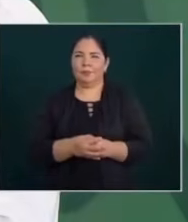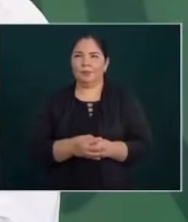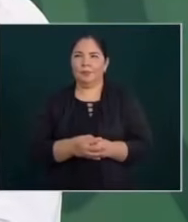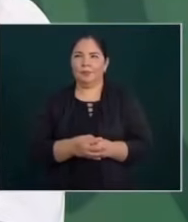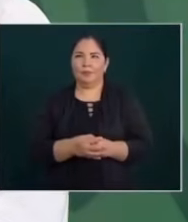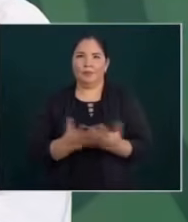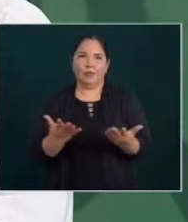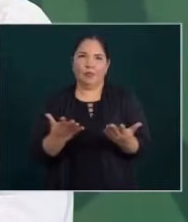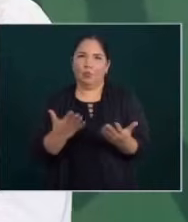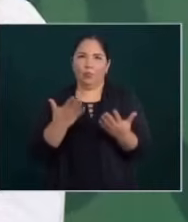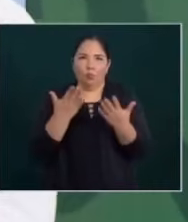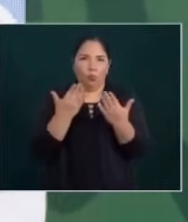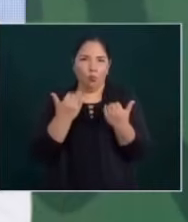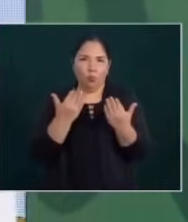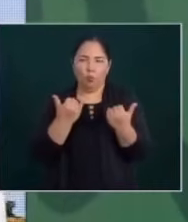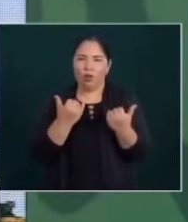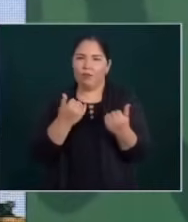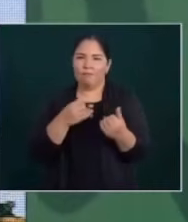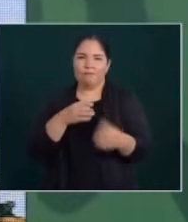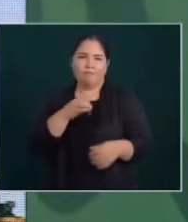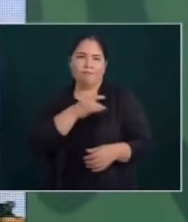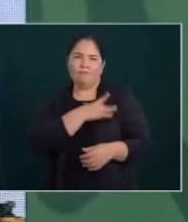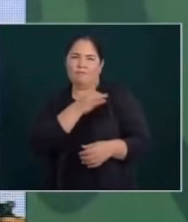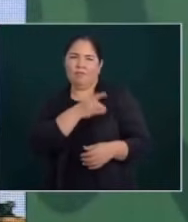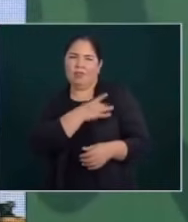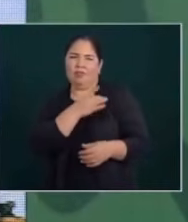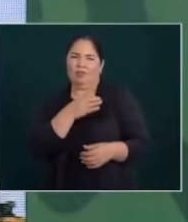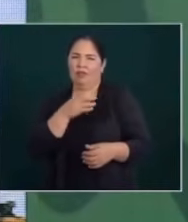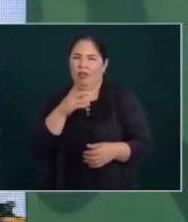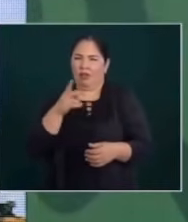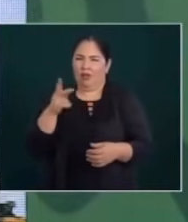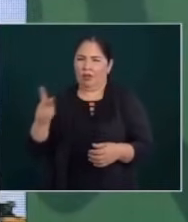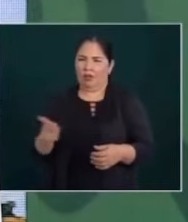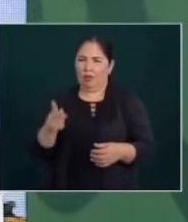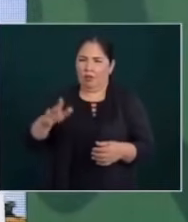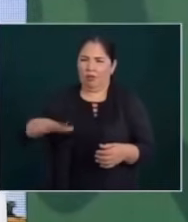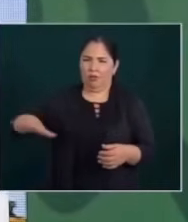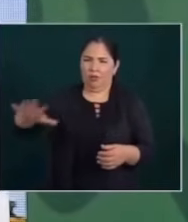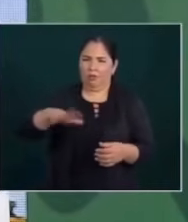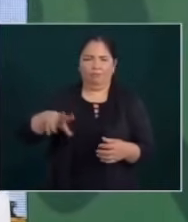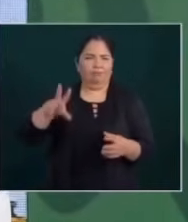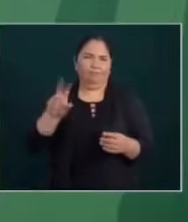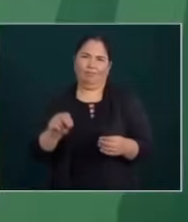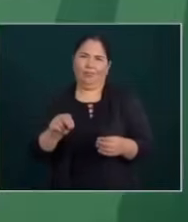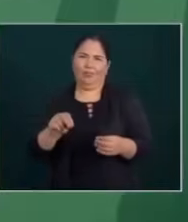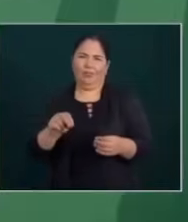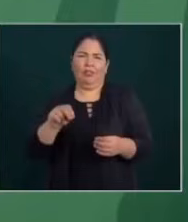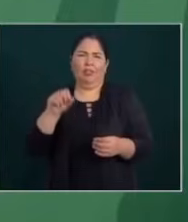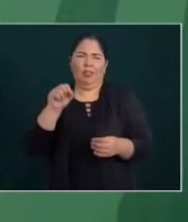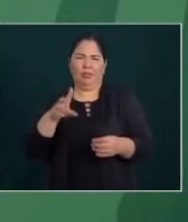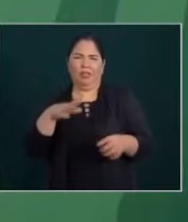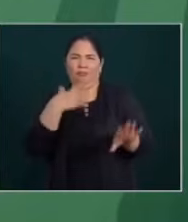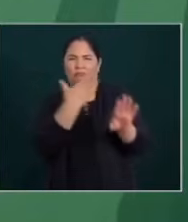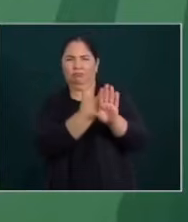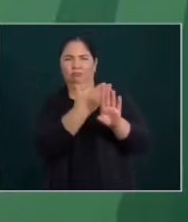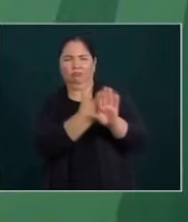no hay que tenerle miedo al pueblo y también ya a los opositores